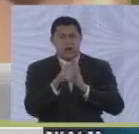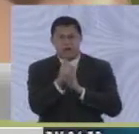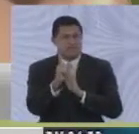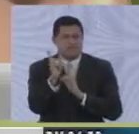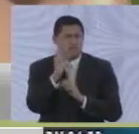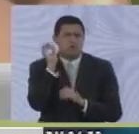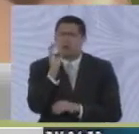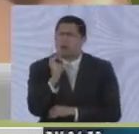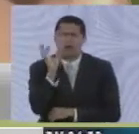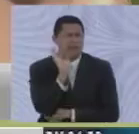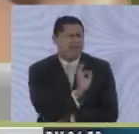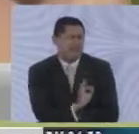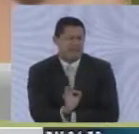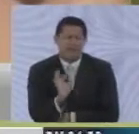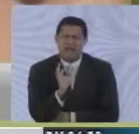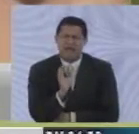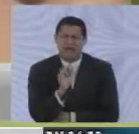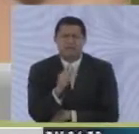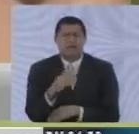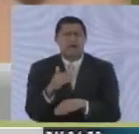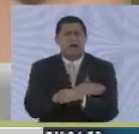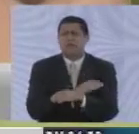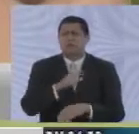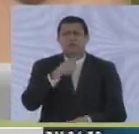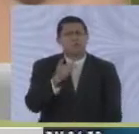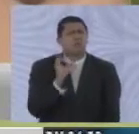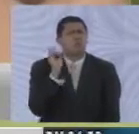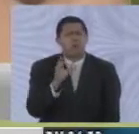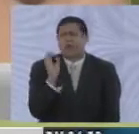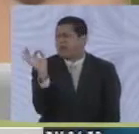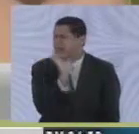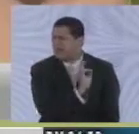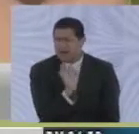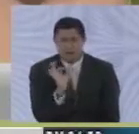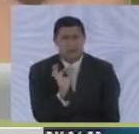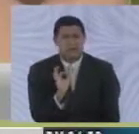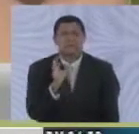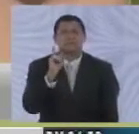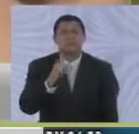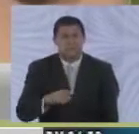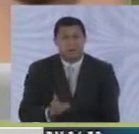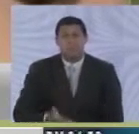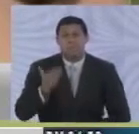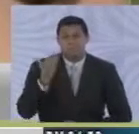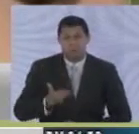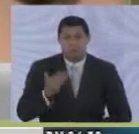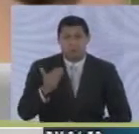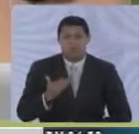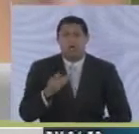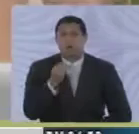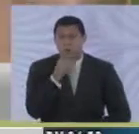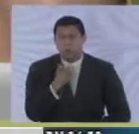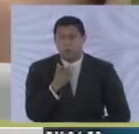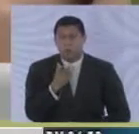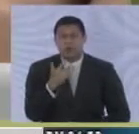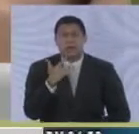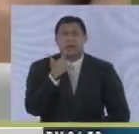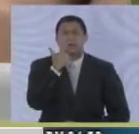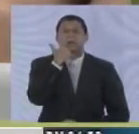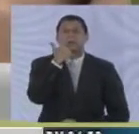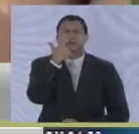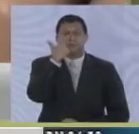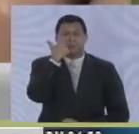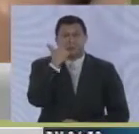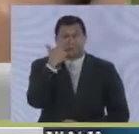es dolorosa ni durante el trans ni durante el postoperatorio. Y otra cosa importante que me parece también muy buena por el uso del láser es que